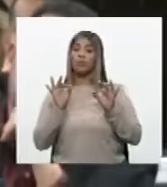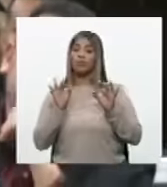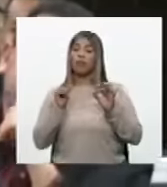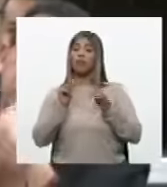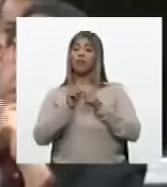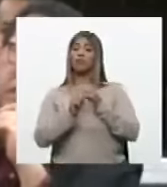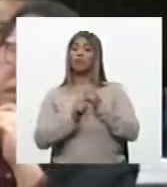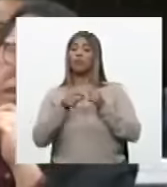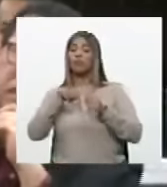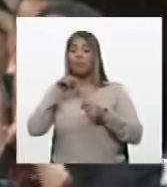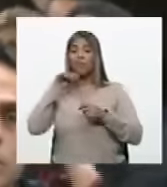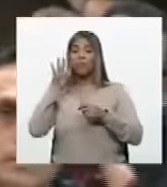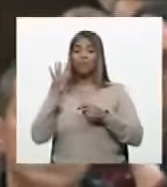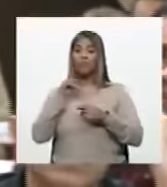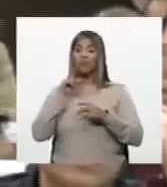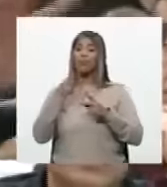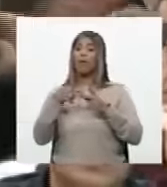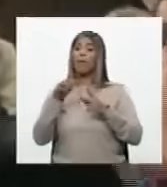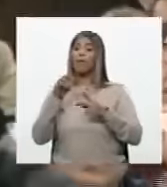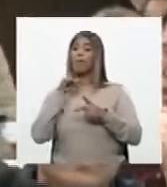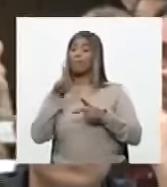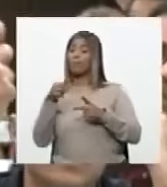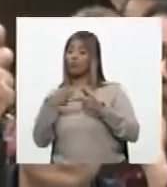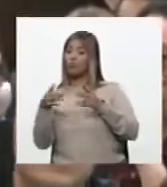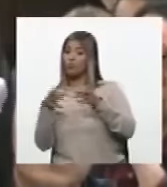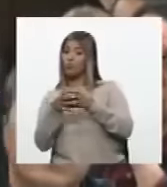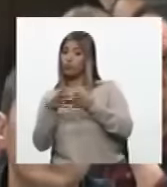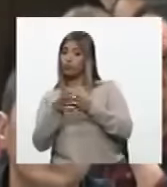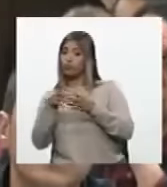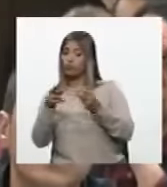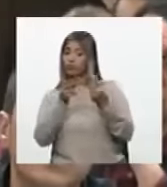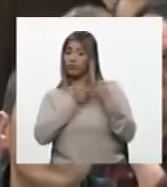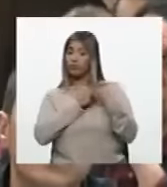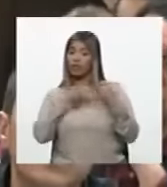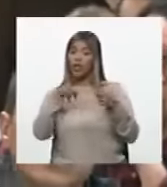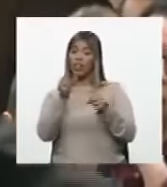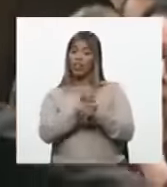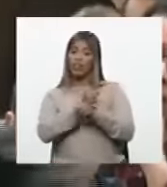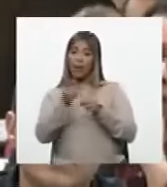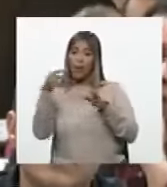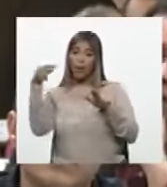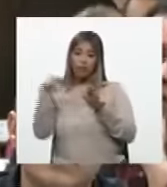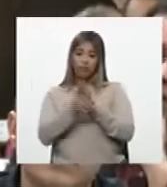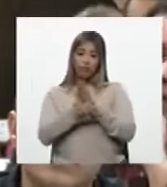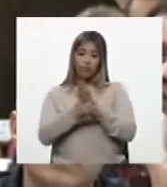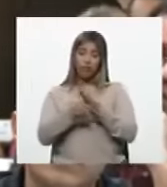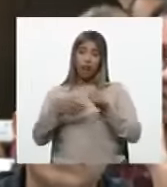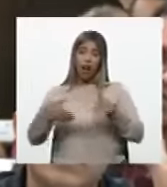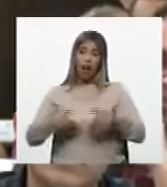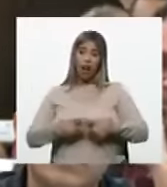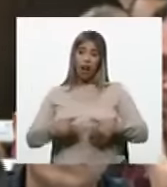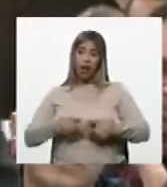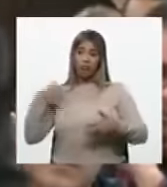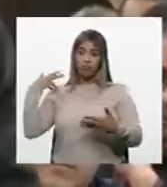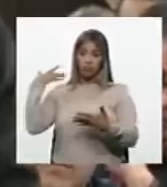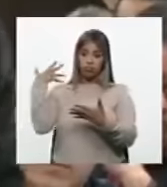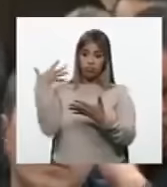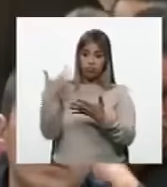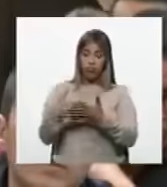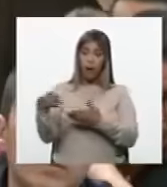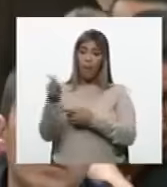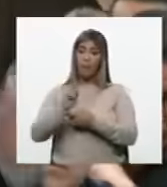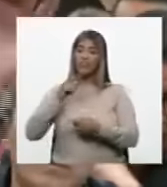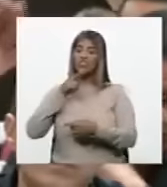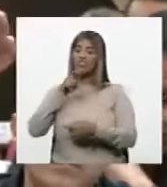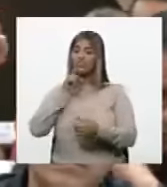Pedro Infante, sino a todo el equipo detrás de esto, en un trabajo arduo por todos estos meses, para poder